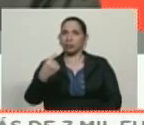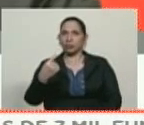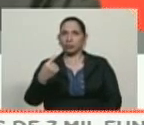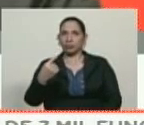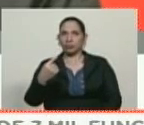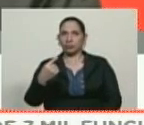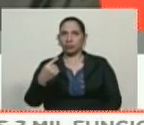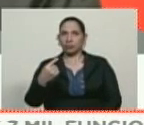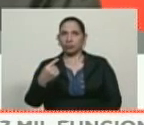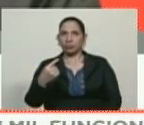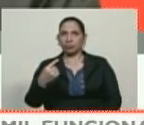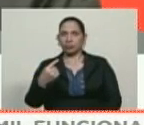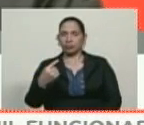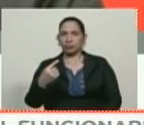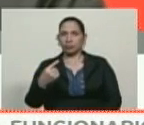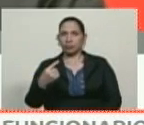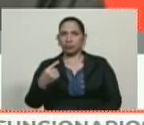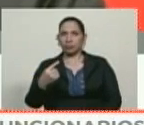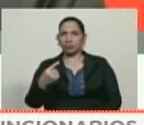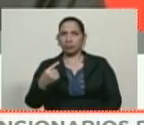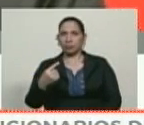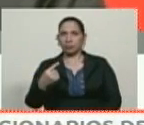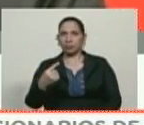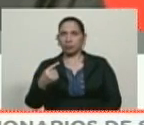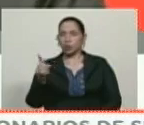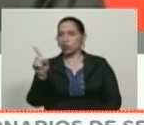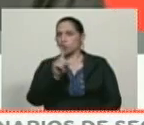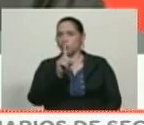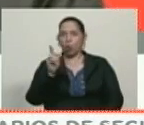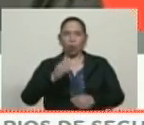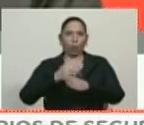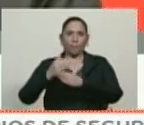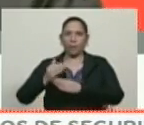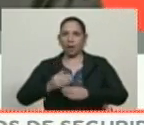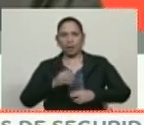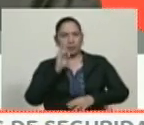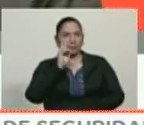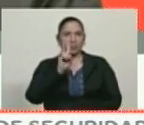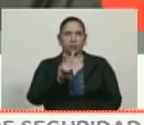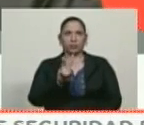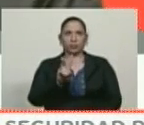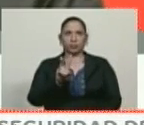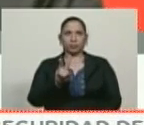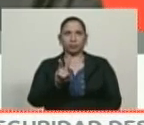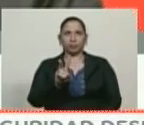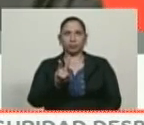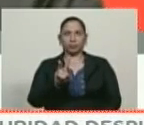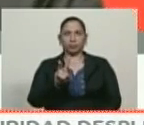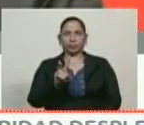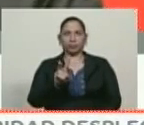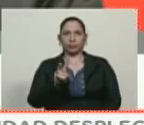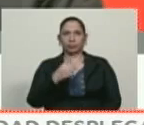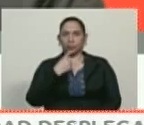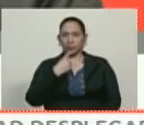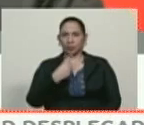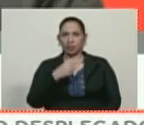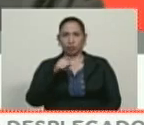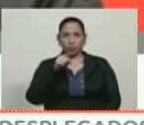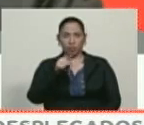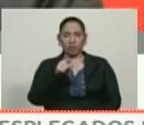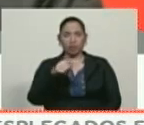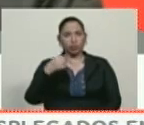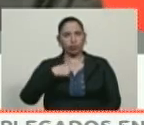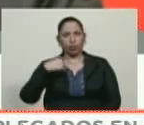que ellos no comparten con esta visión. Y dicho esto, yo tengo que